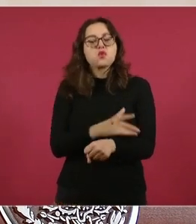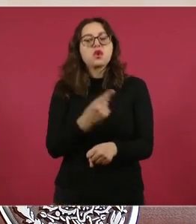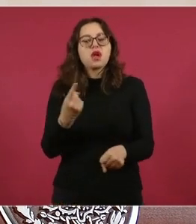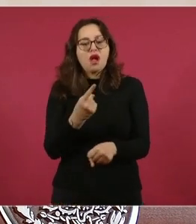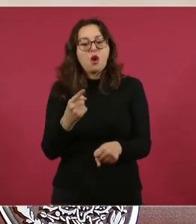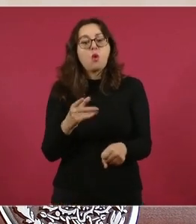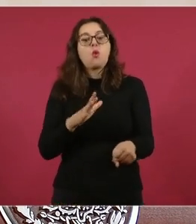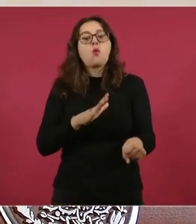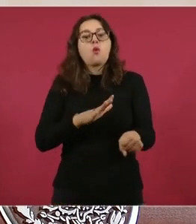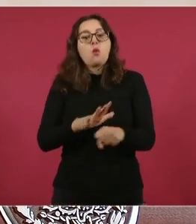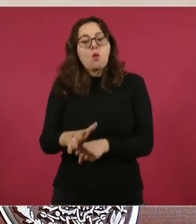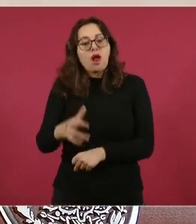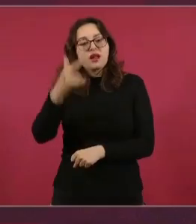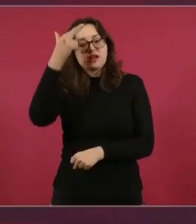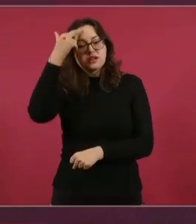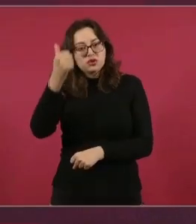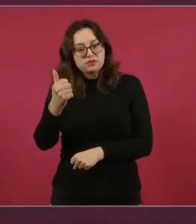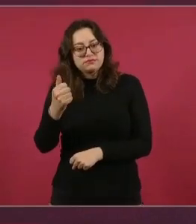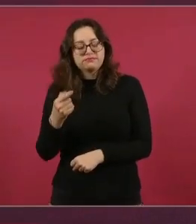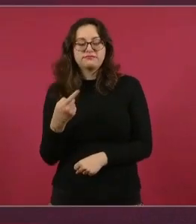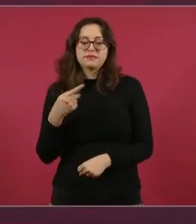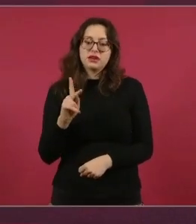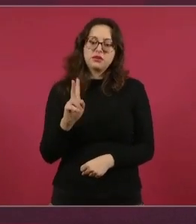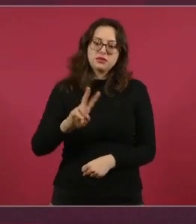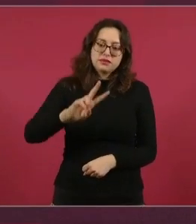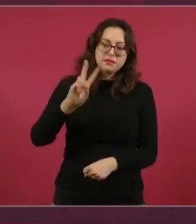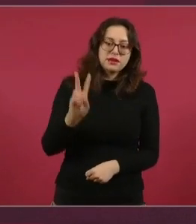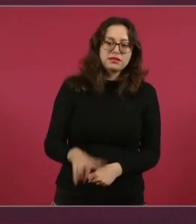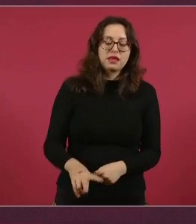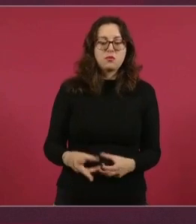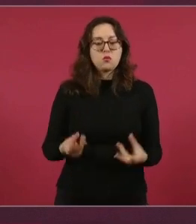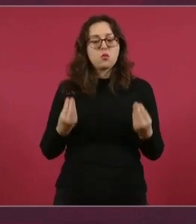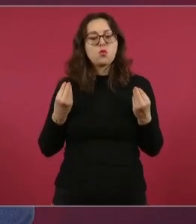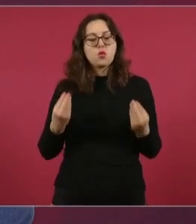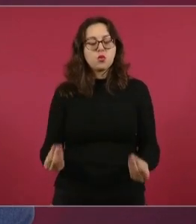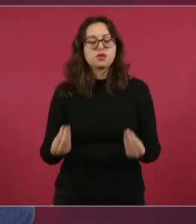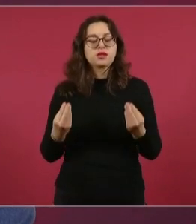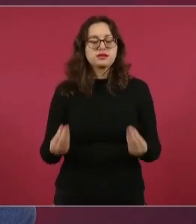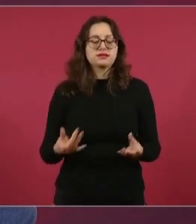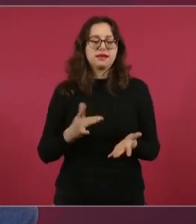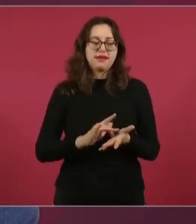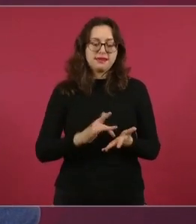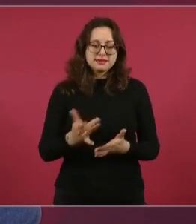pero de antemano agradecerles mucho por su participación.